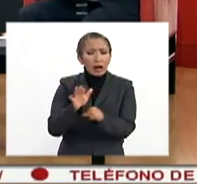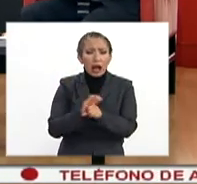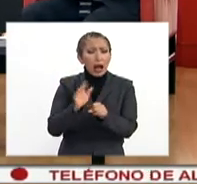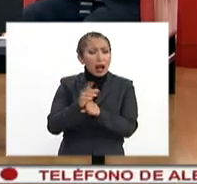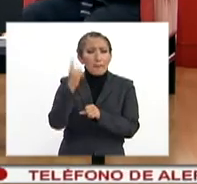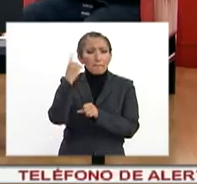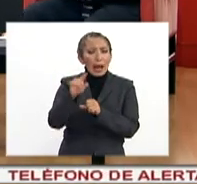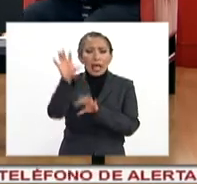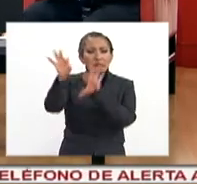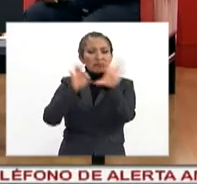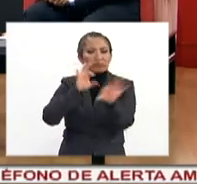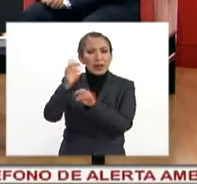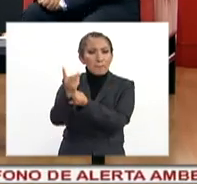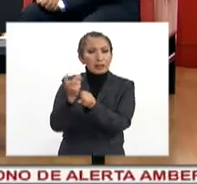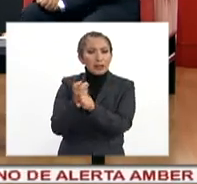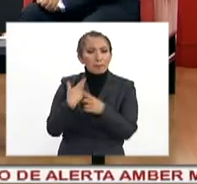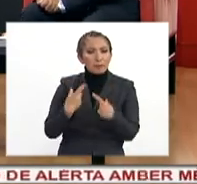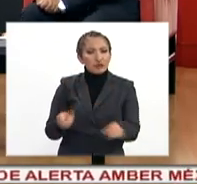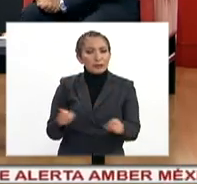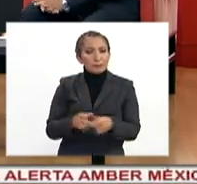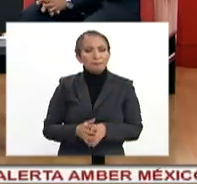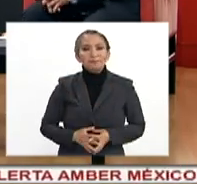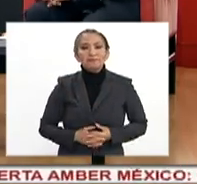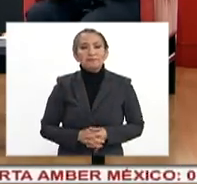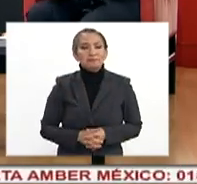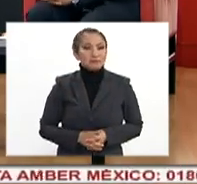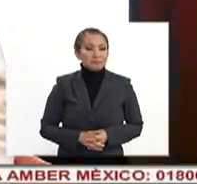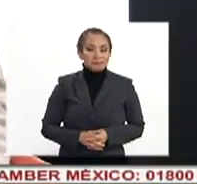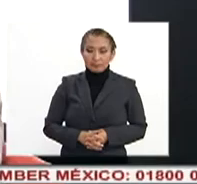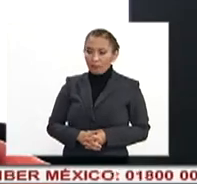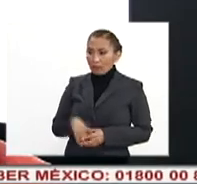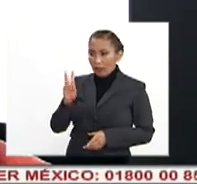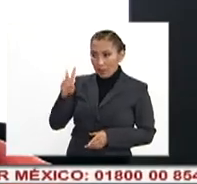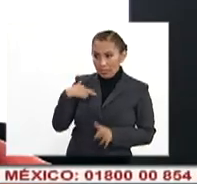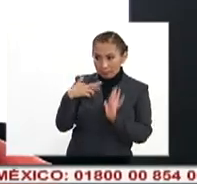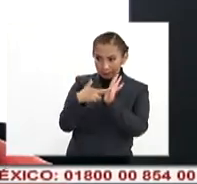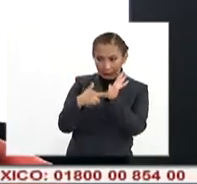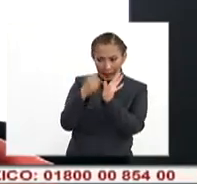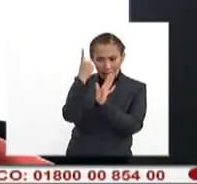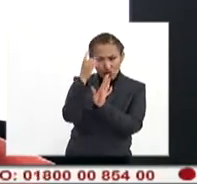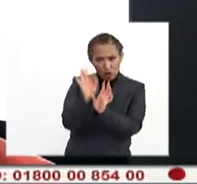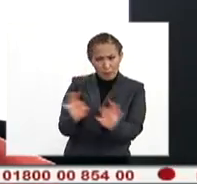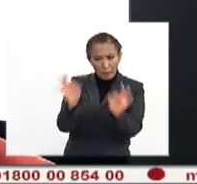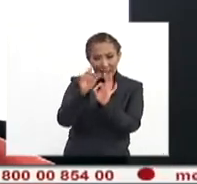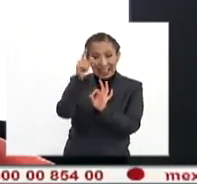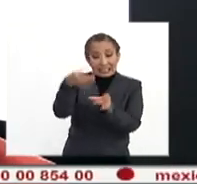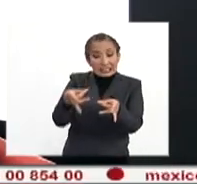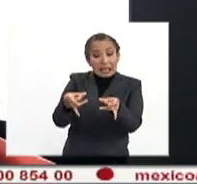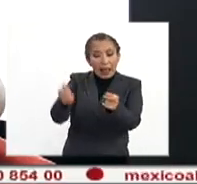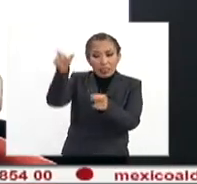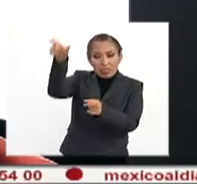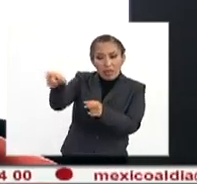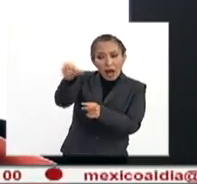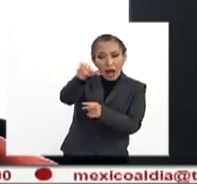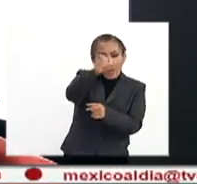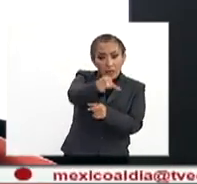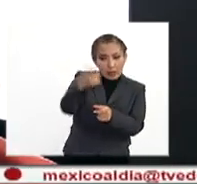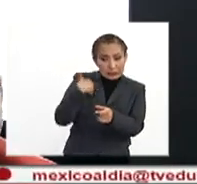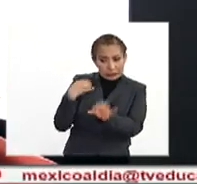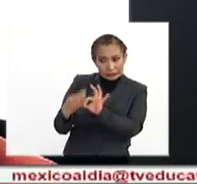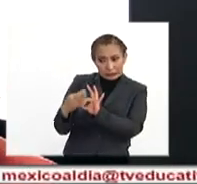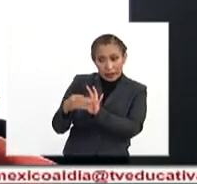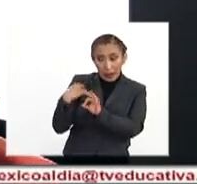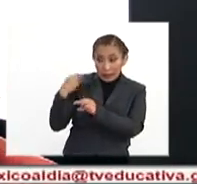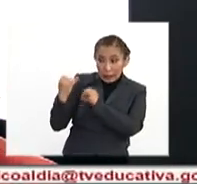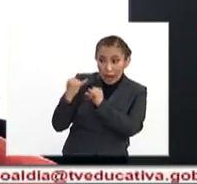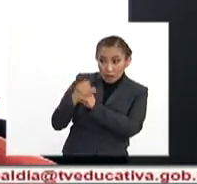para seleccionar e invitar a los músicos? Vale, pues realmente el parámetro principal ha sido la calidad y la pertinencia en el